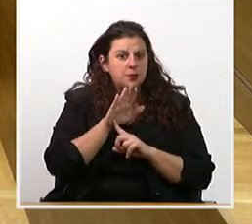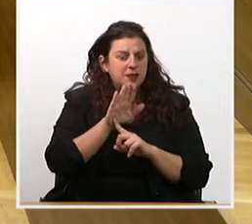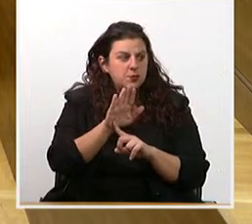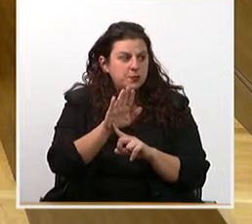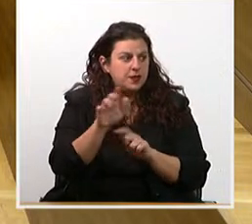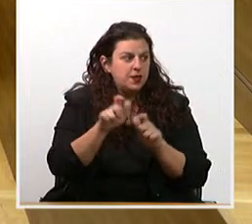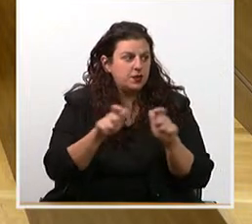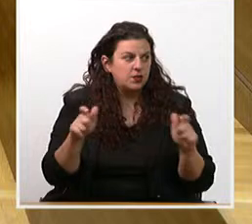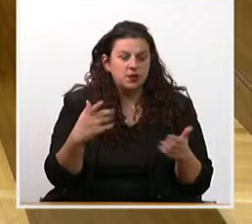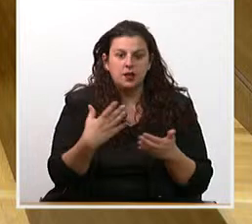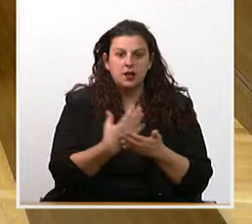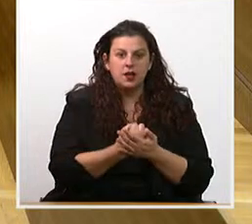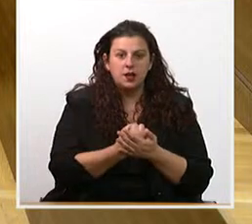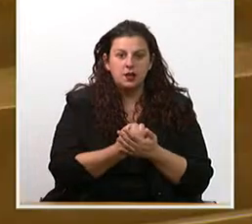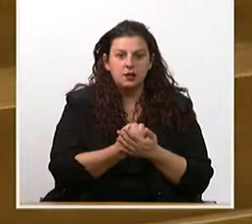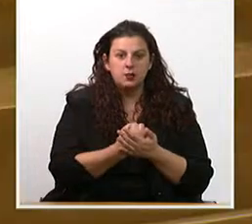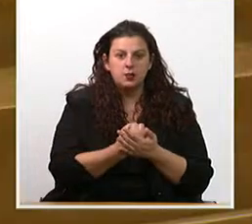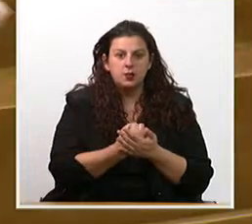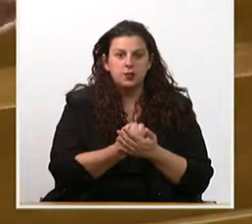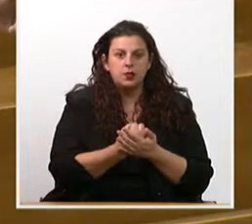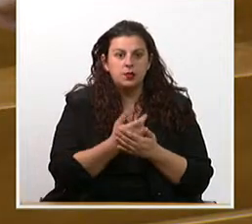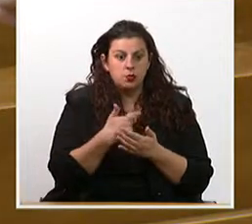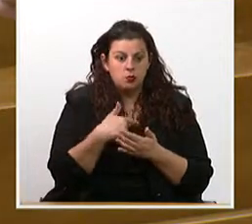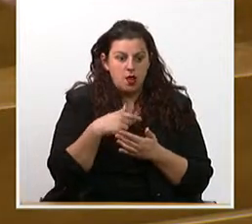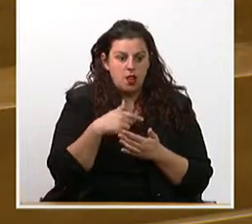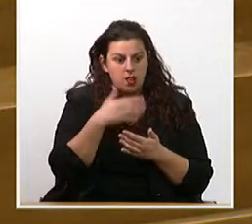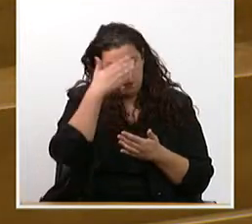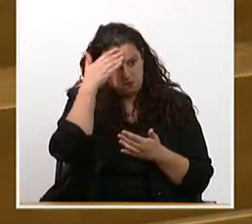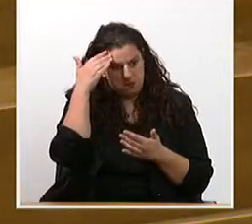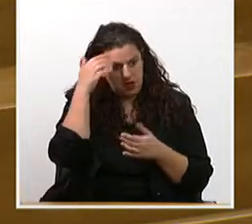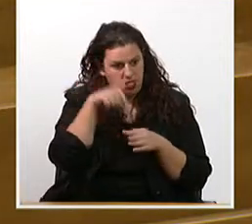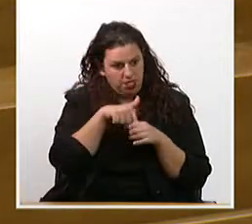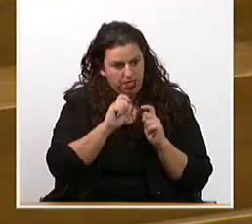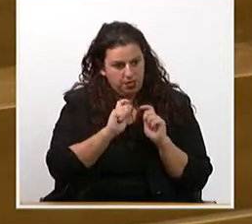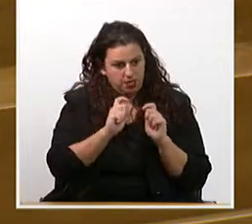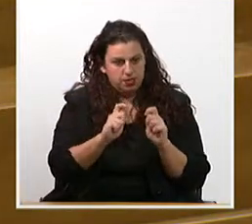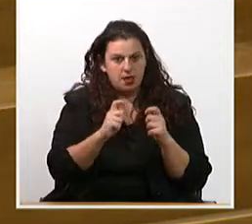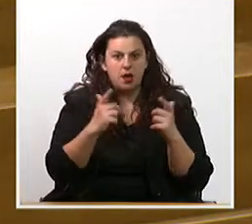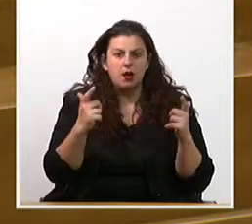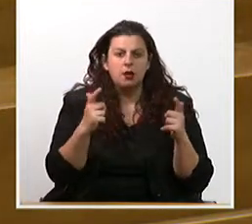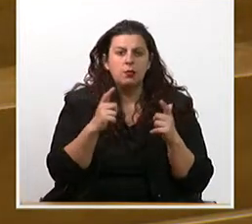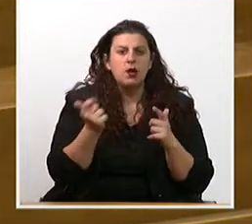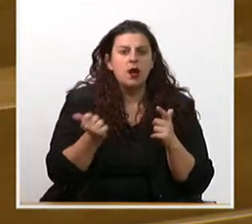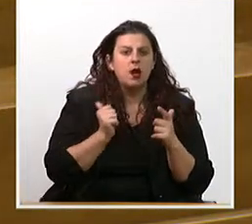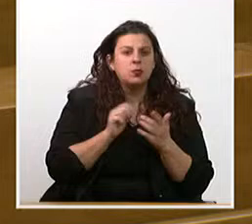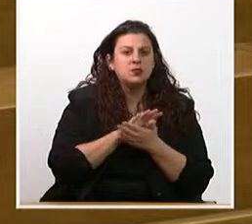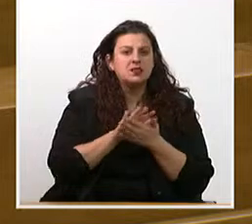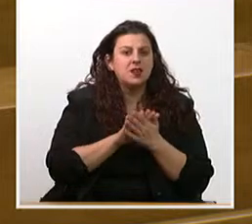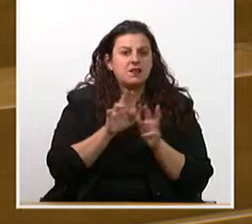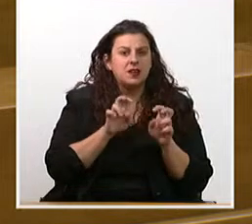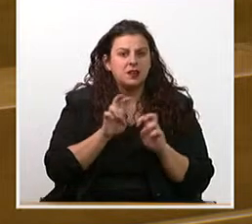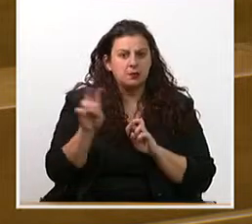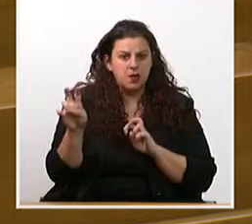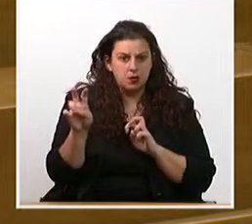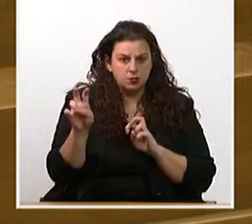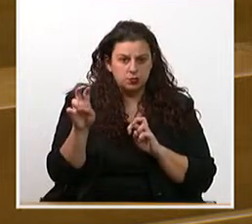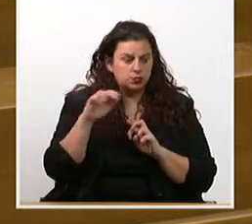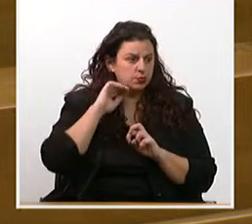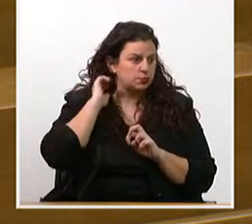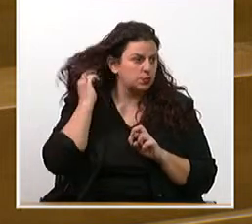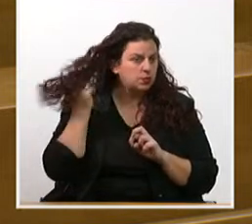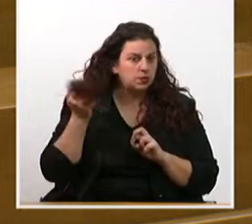eses que estar y voyar que